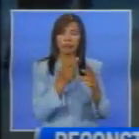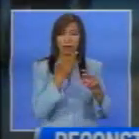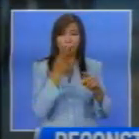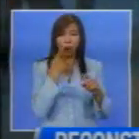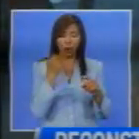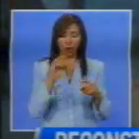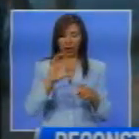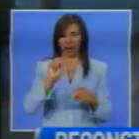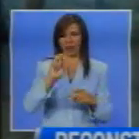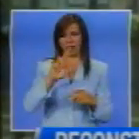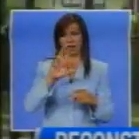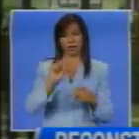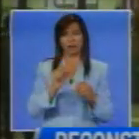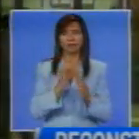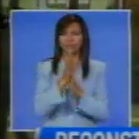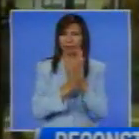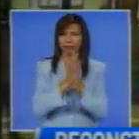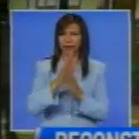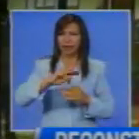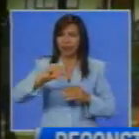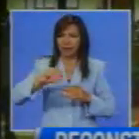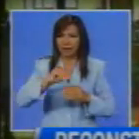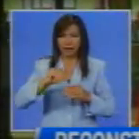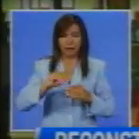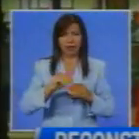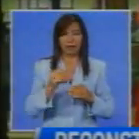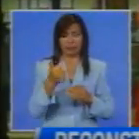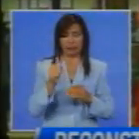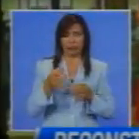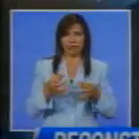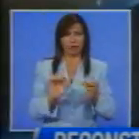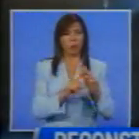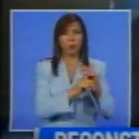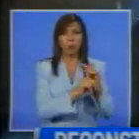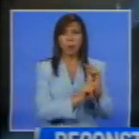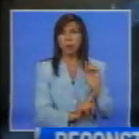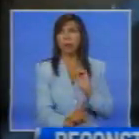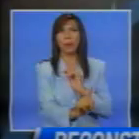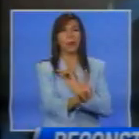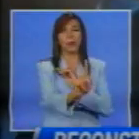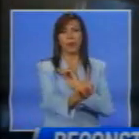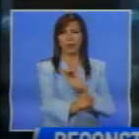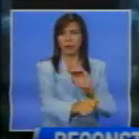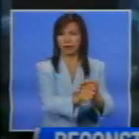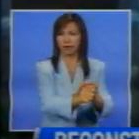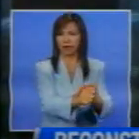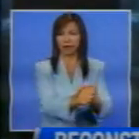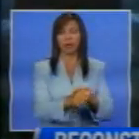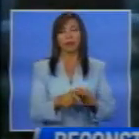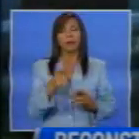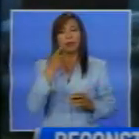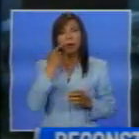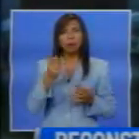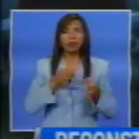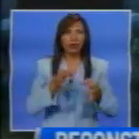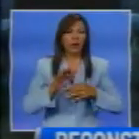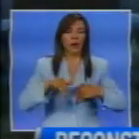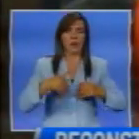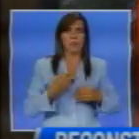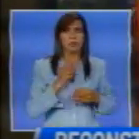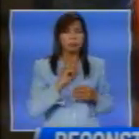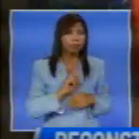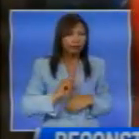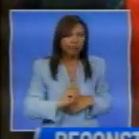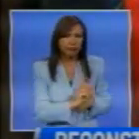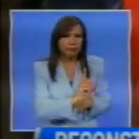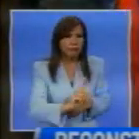fuga de Carlos Santana alias Tierrita, suscitado el pasado 10 de febrero. Alias Tierrita explicó paso a paso cómo salió del pabellón.